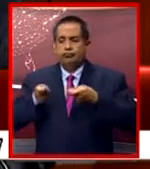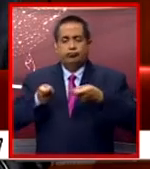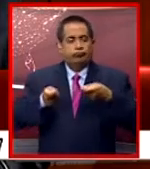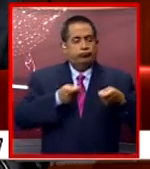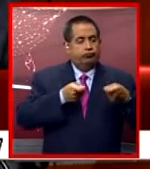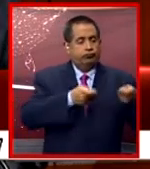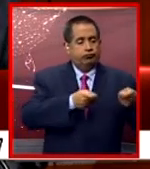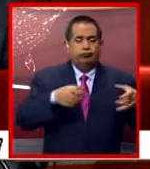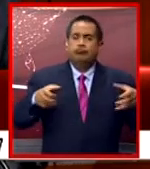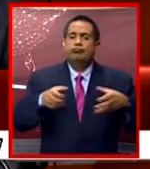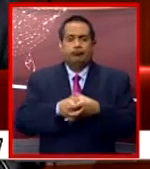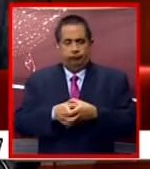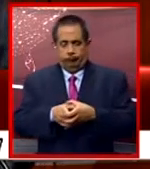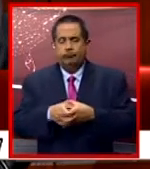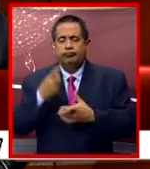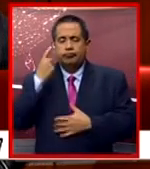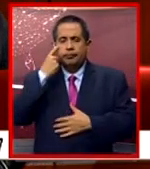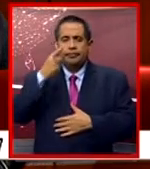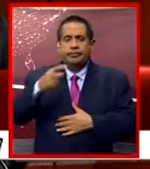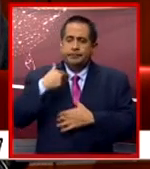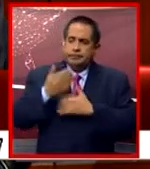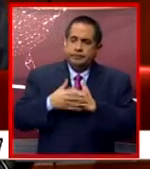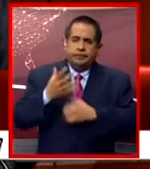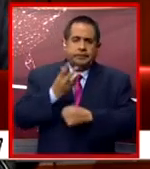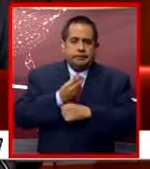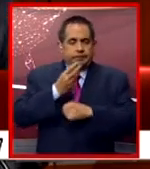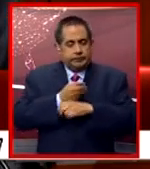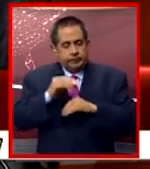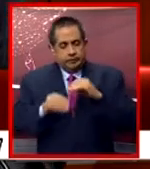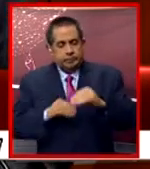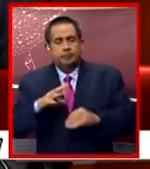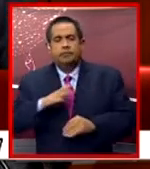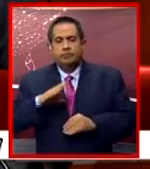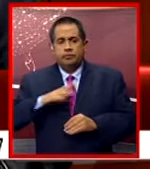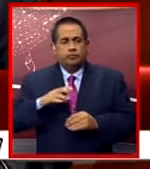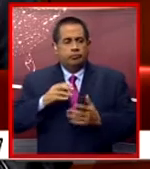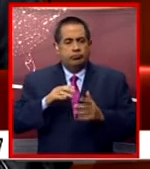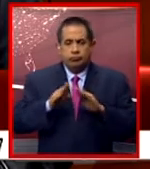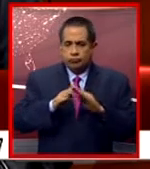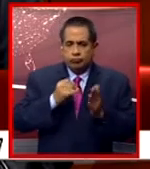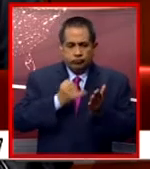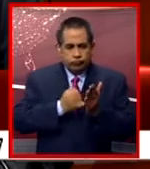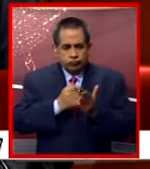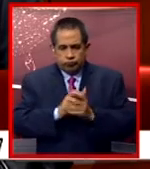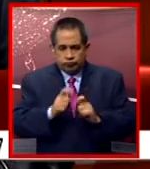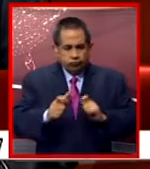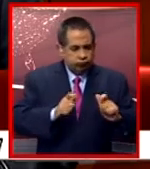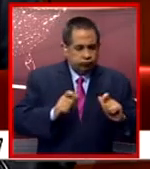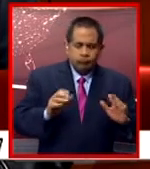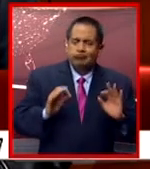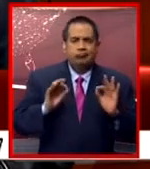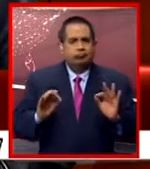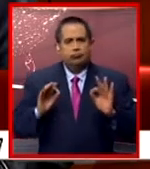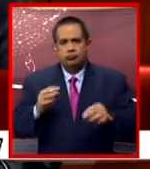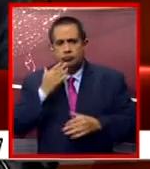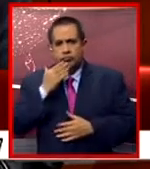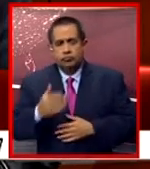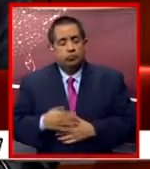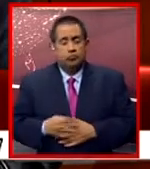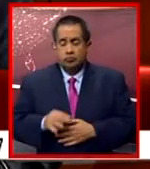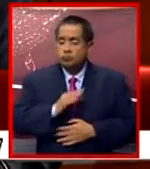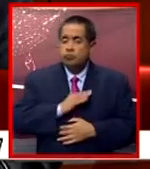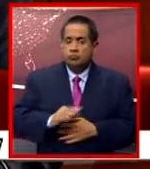necesaria reconstrucción, contamos con una arquitectura fiscal responsable y previsora. Esta nos ha